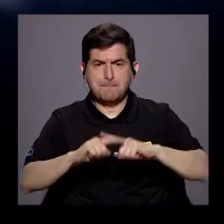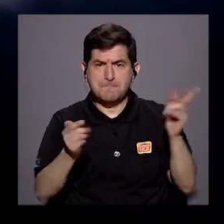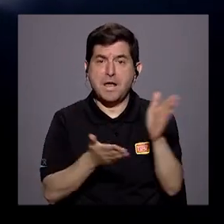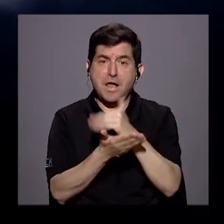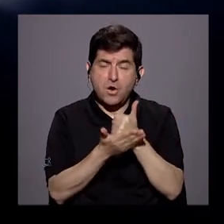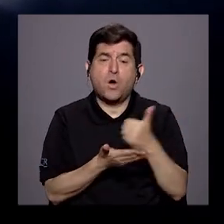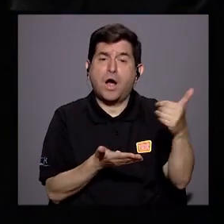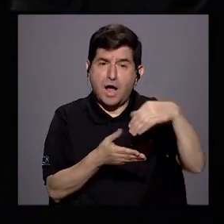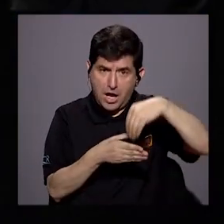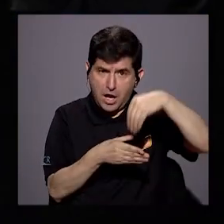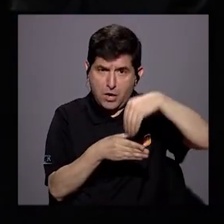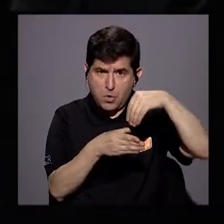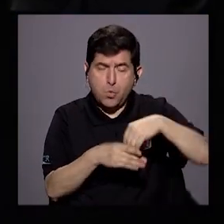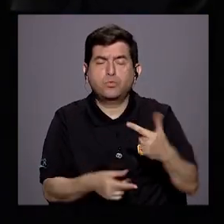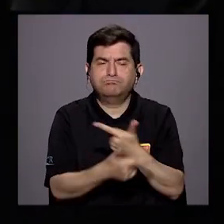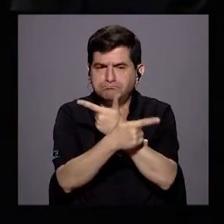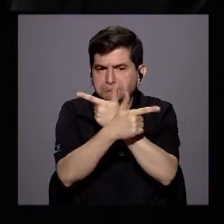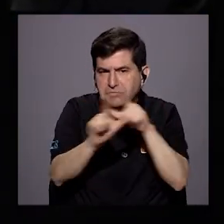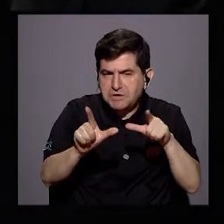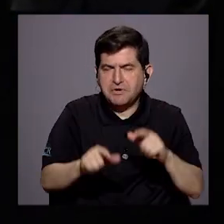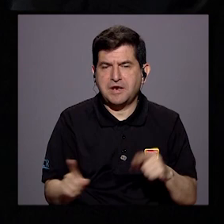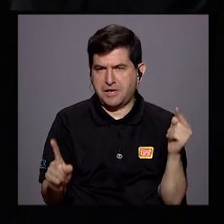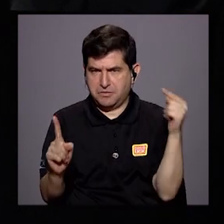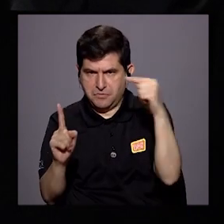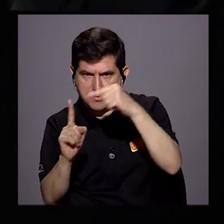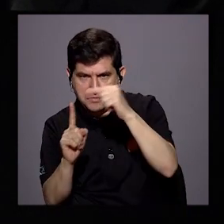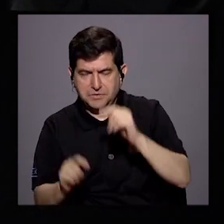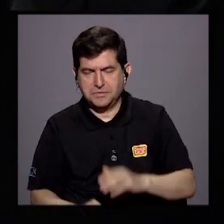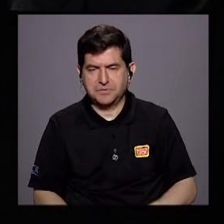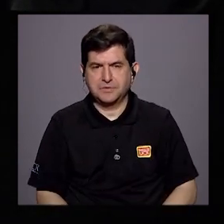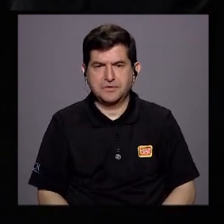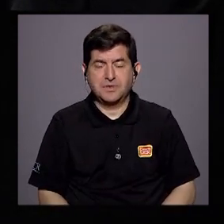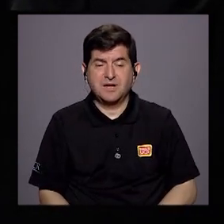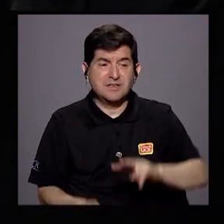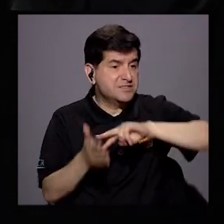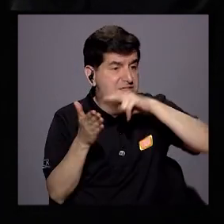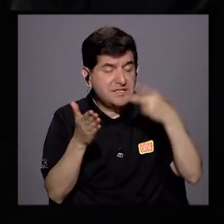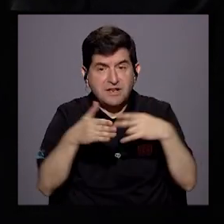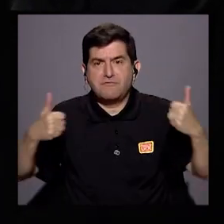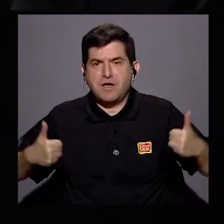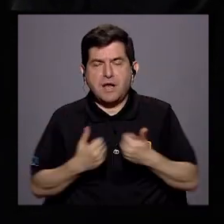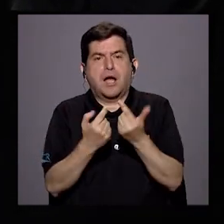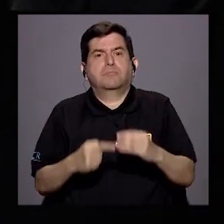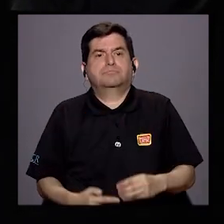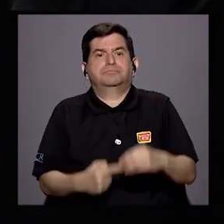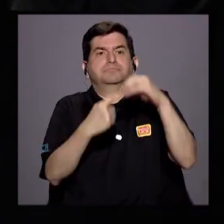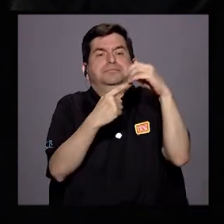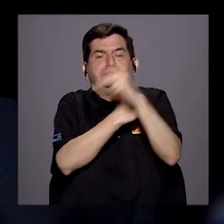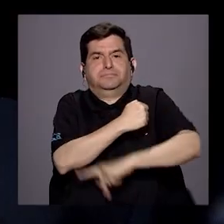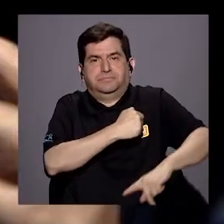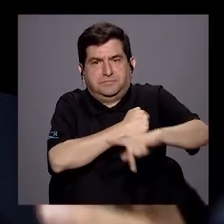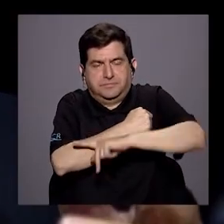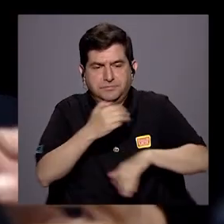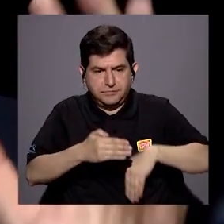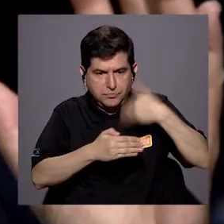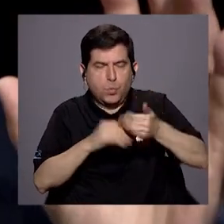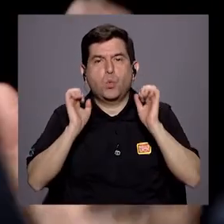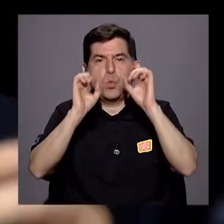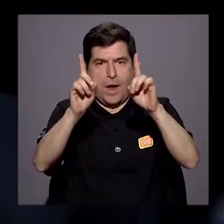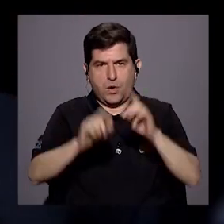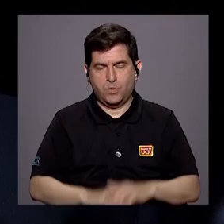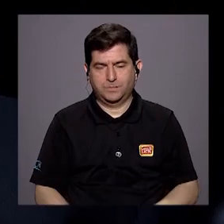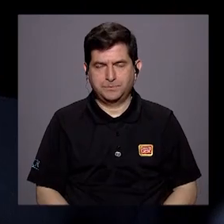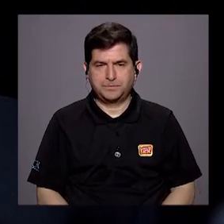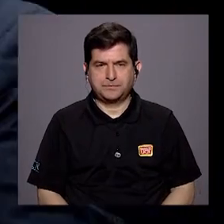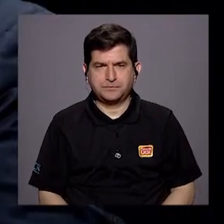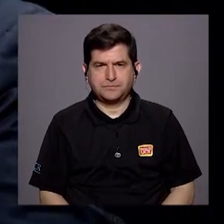recursos los vamos a poder liberar para esto pero sin duda esto significa el reto más grande que tiene el país después de la educación para